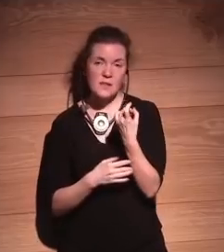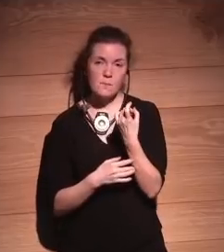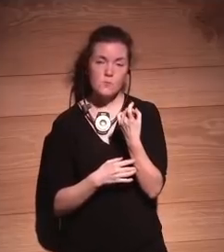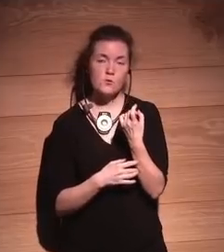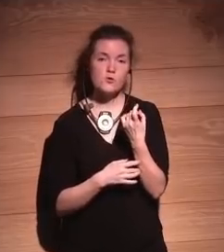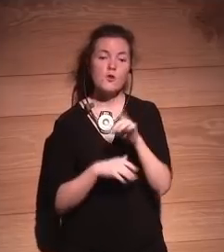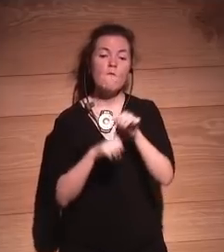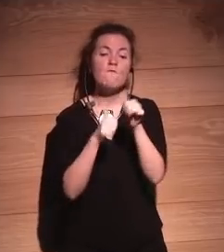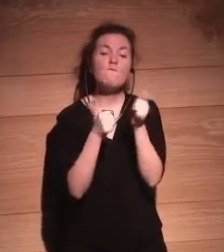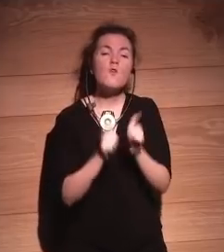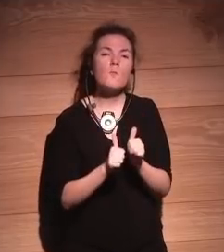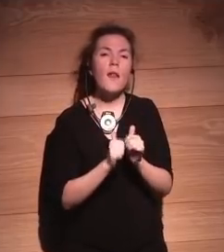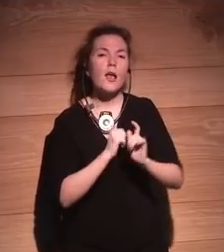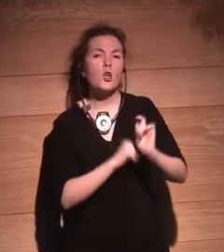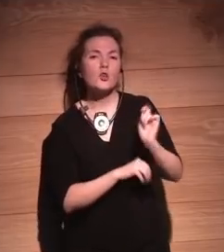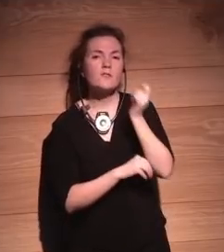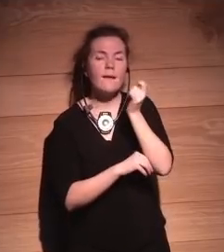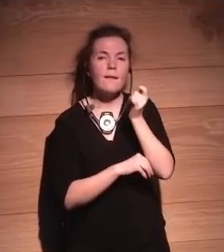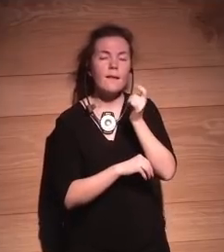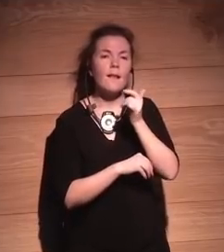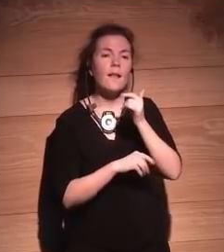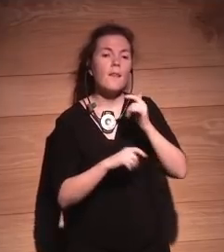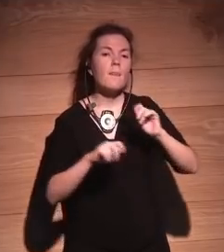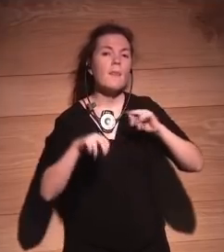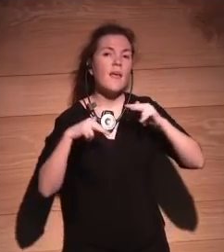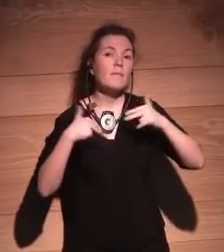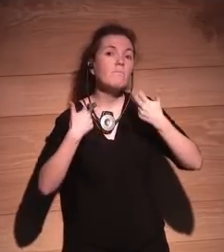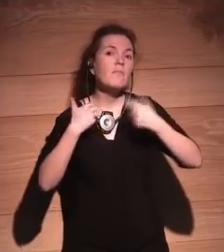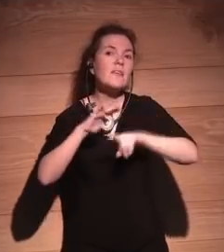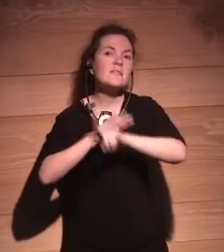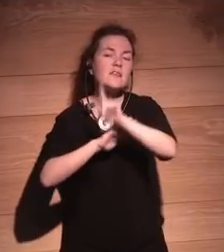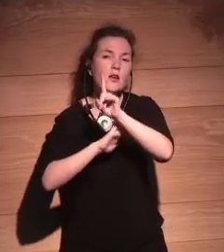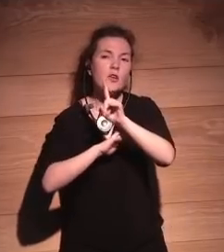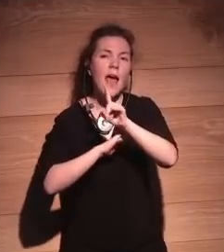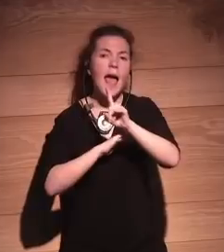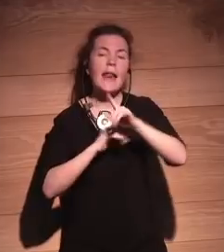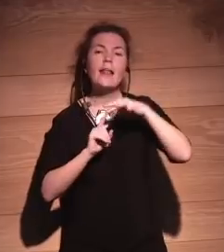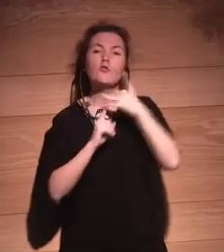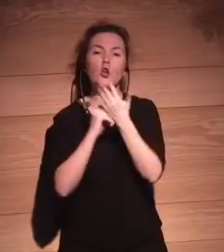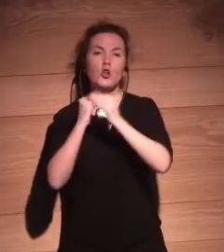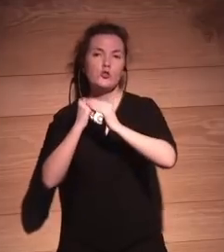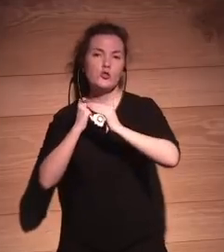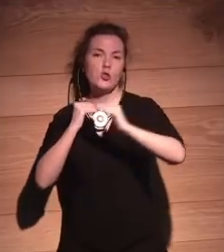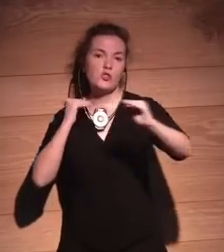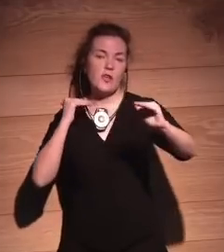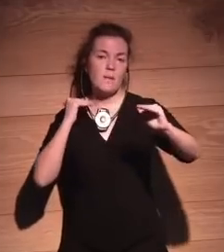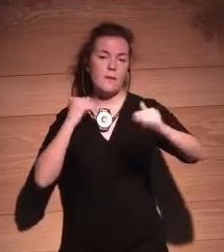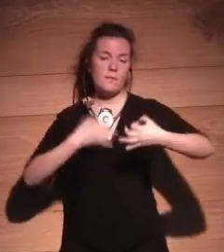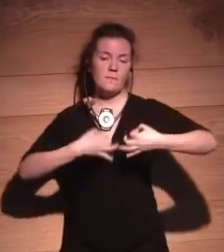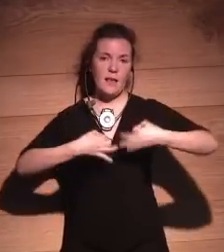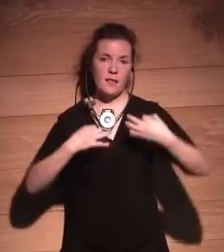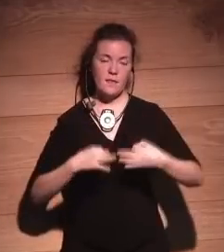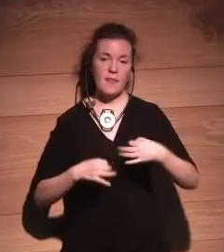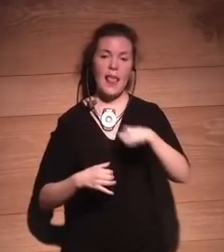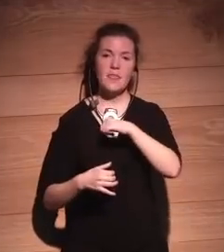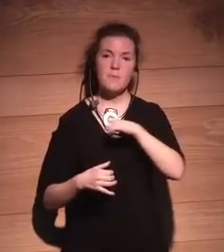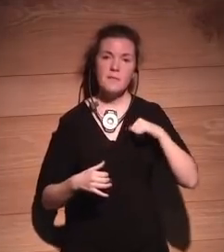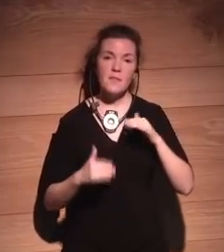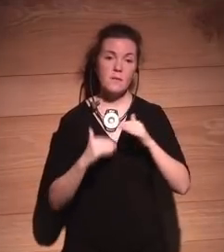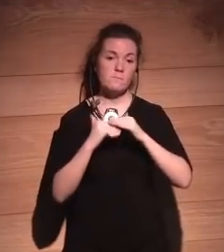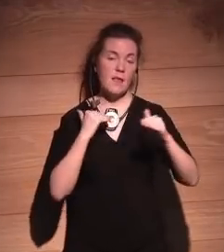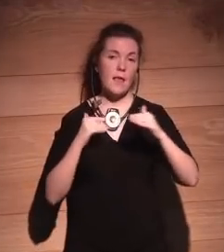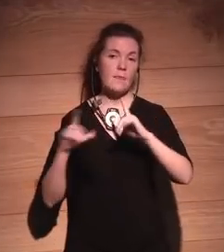encontrar fórmulas que nos permitan desarrollar conjuntamente entornos sostenibles y que garanticen la independencia y la